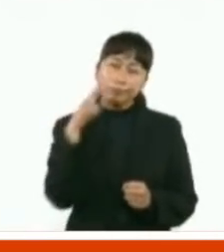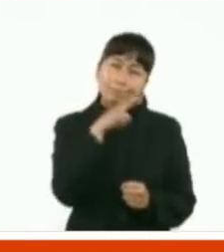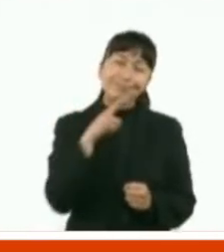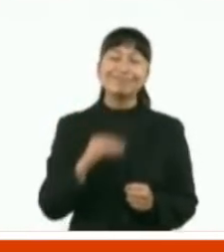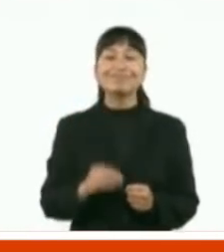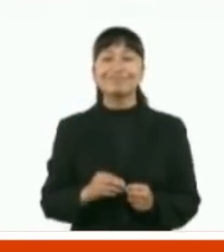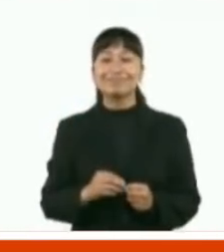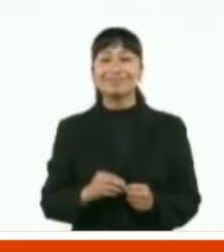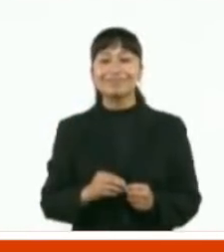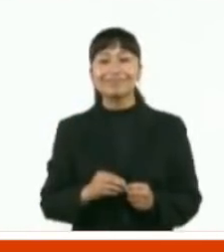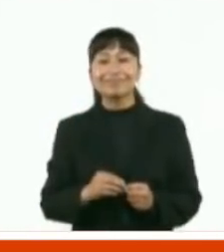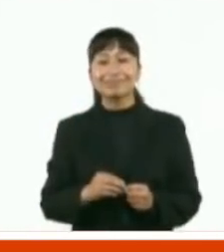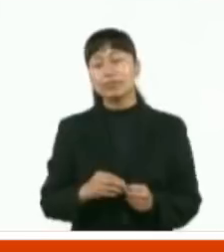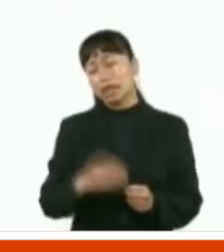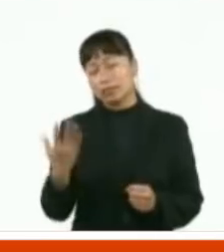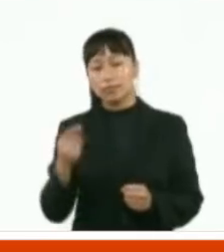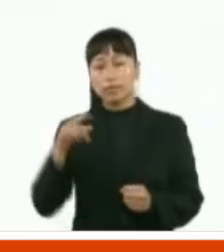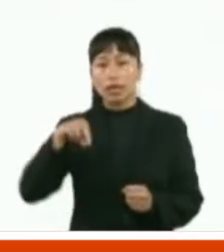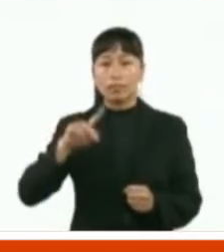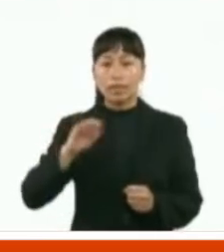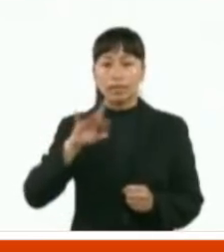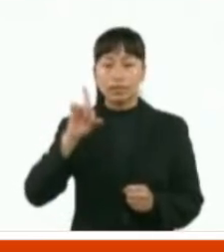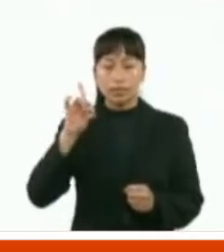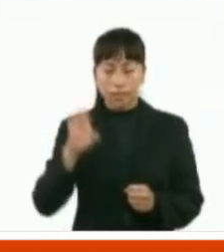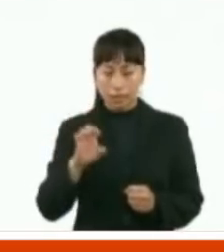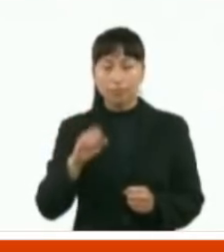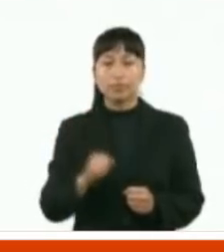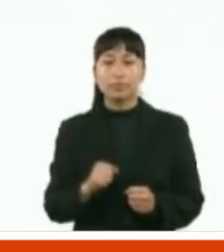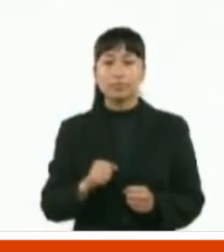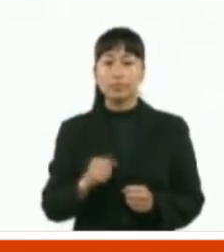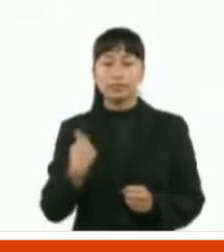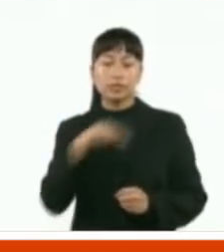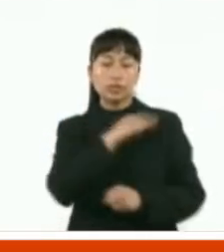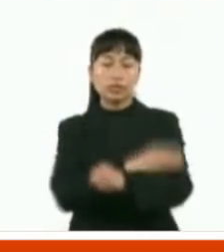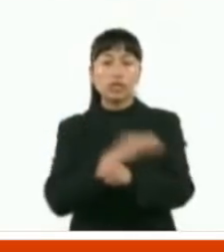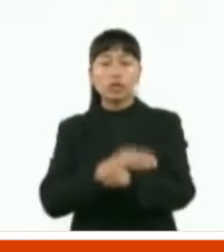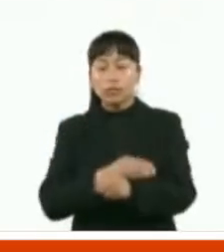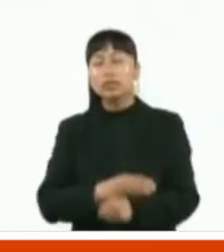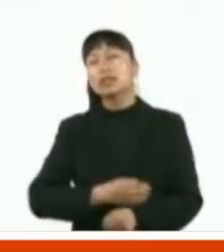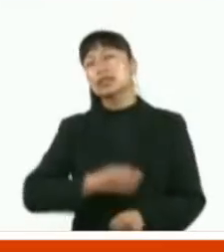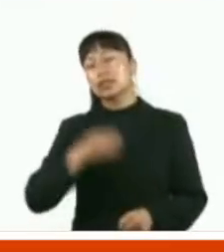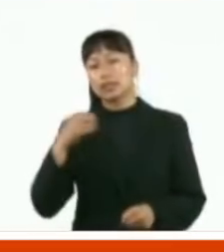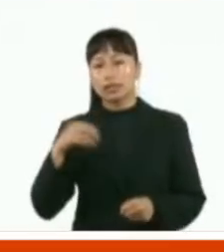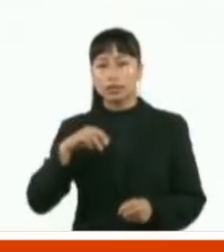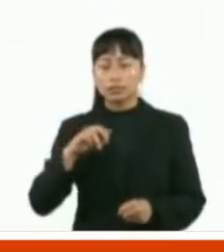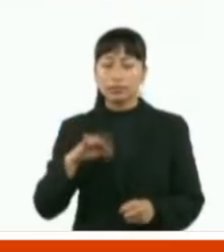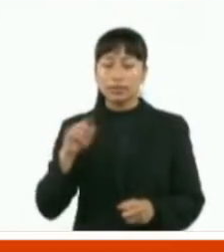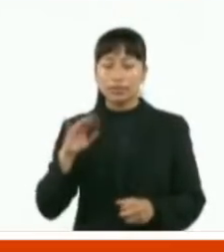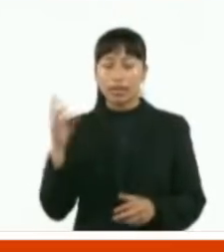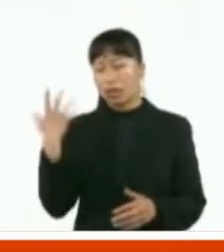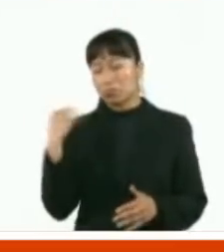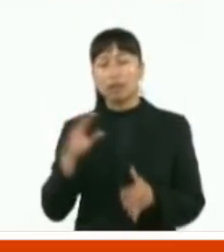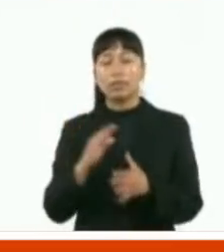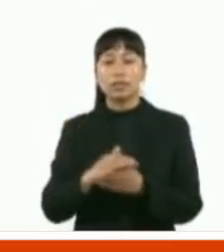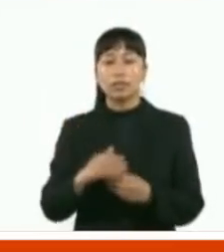quiero, además de Matilde Montoya, quien ya nuestra compañera Oliva López habló de ella, mencionar